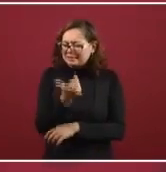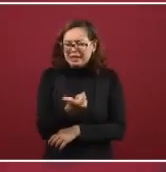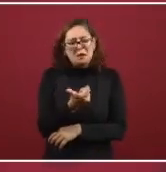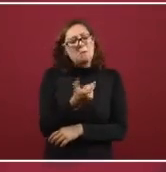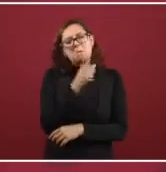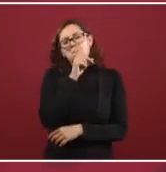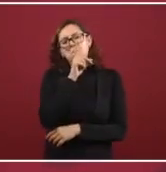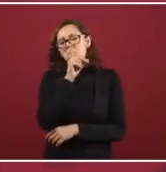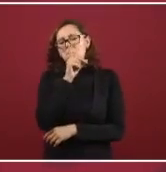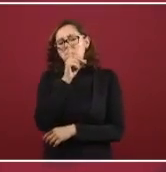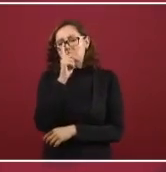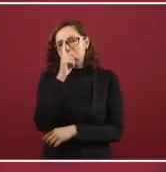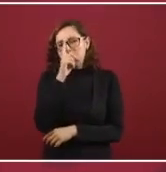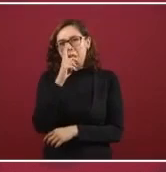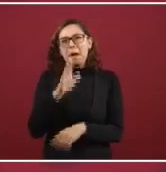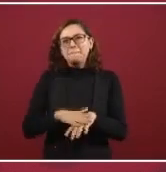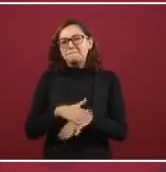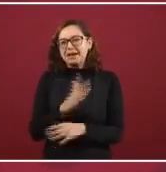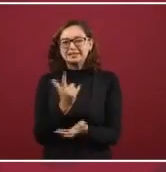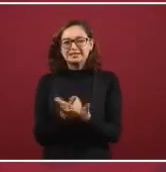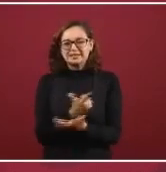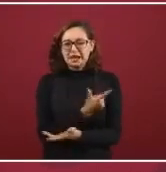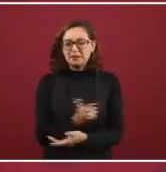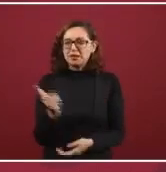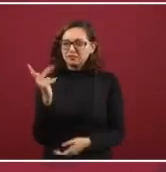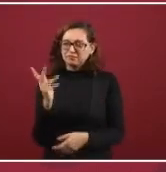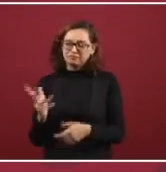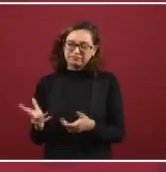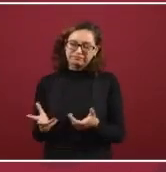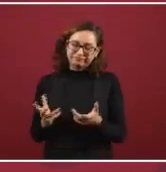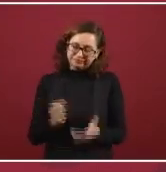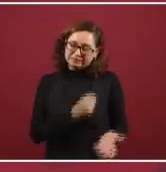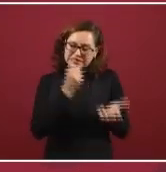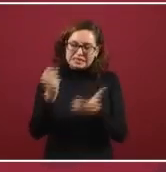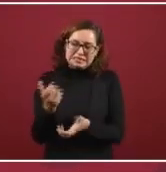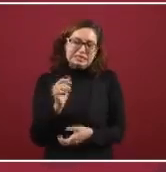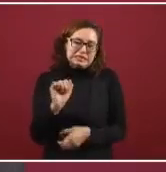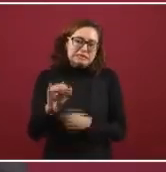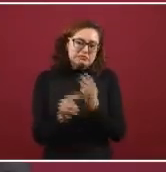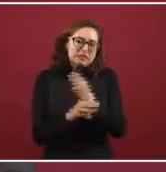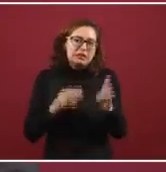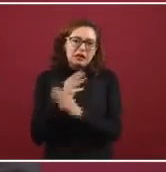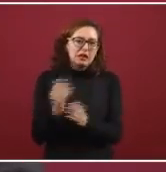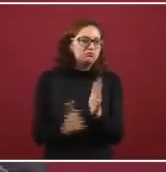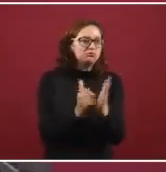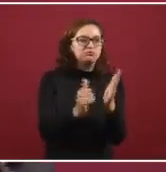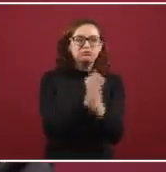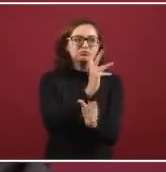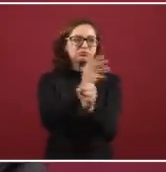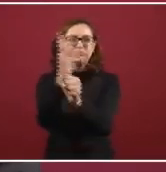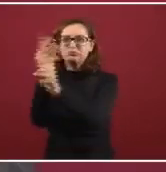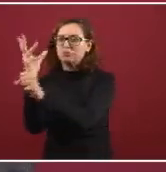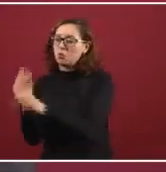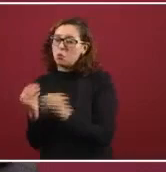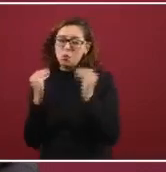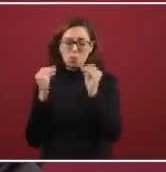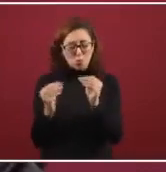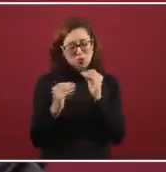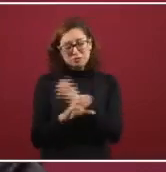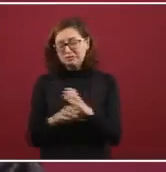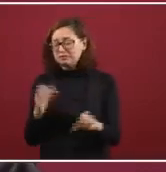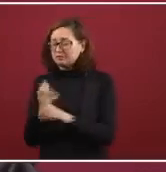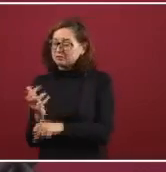de compromiso y de reparaciones, sí, y de inversiones en cosas materiales, sí, pero mucho es mantenimiento, es trato,